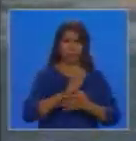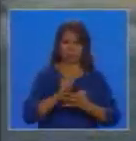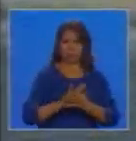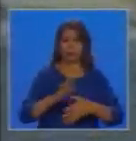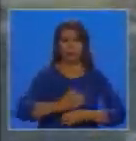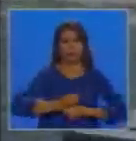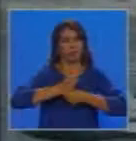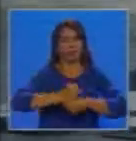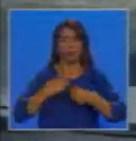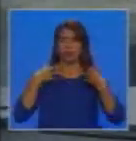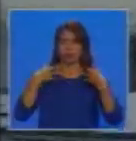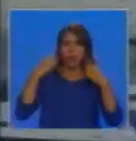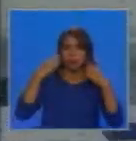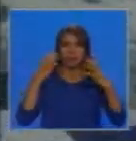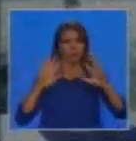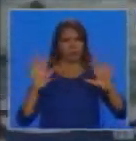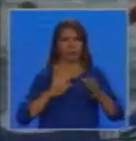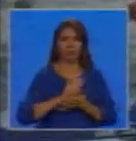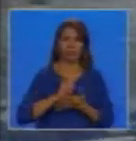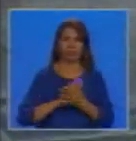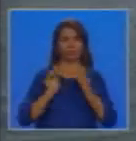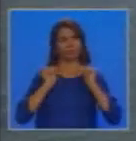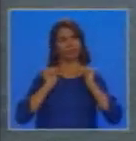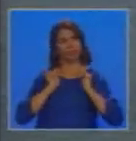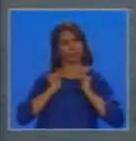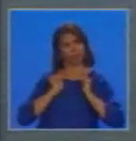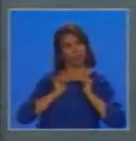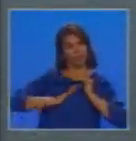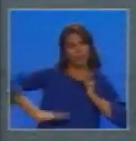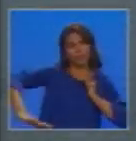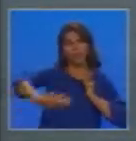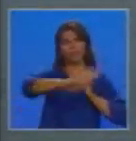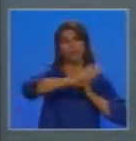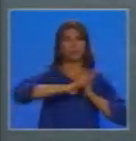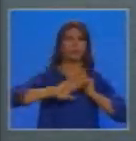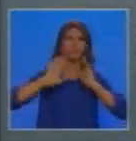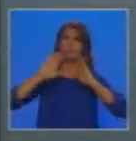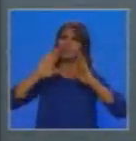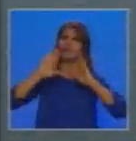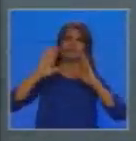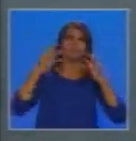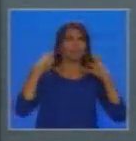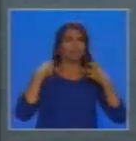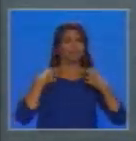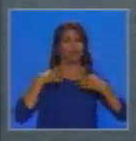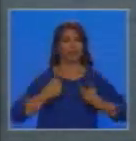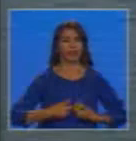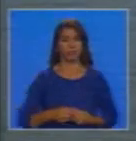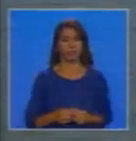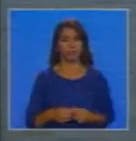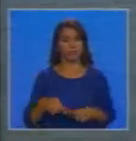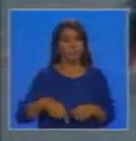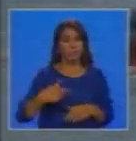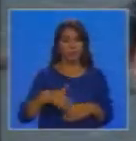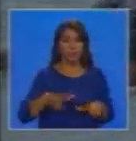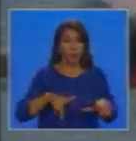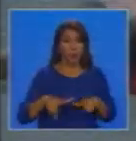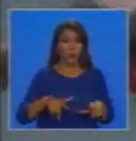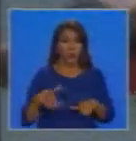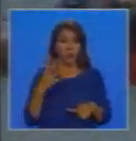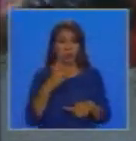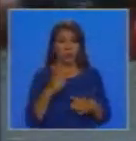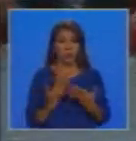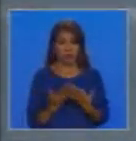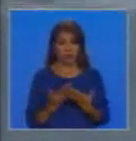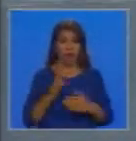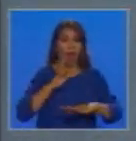estrés y disfrutar de las atracciones que ofrece Bahía. Y aquí en Bahía una de las principales atracciones que van a poder encontrar son justamente los